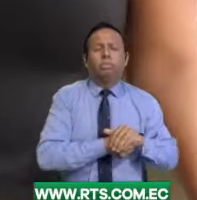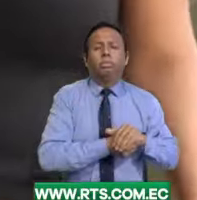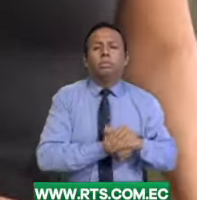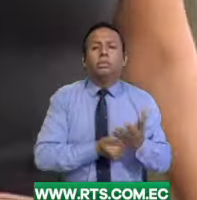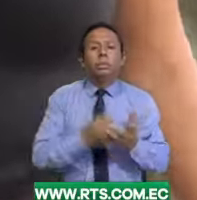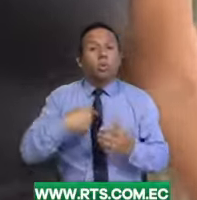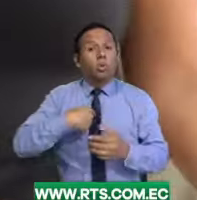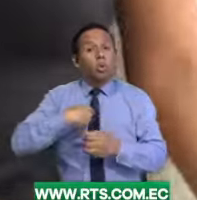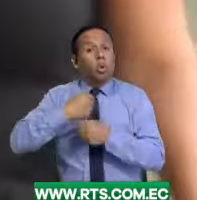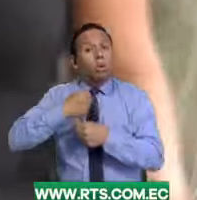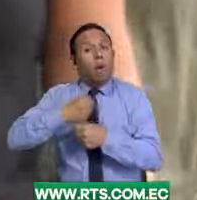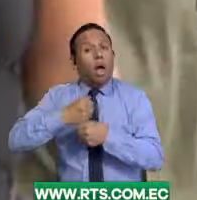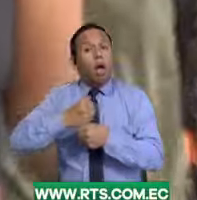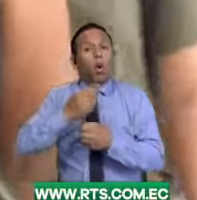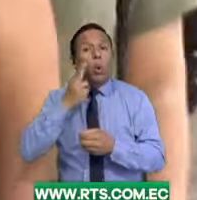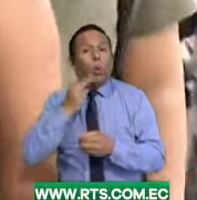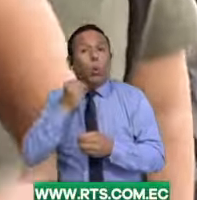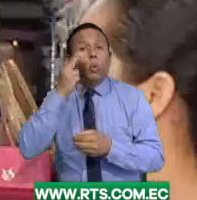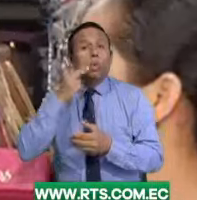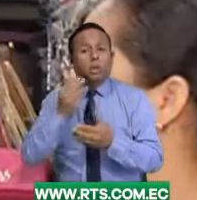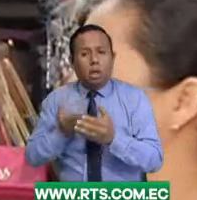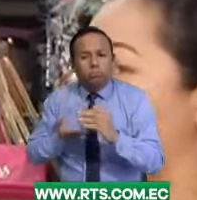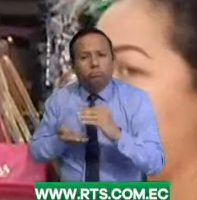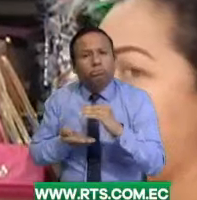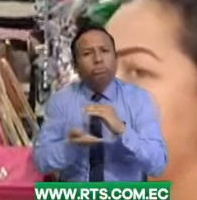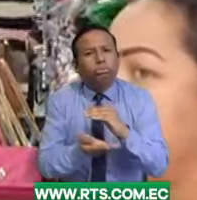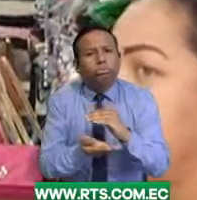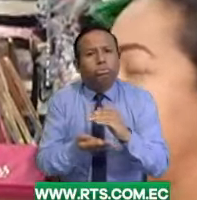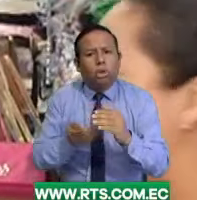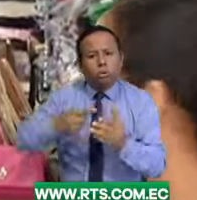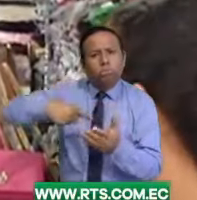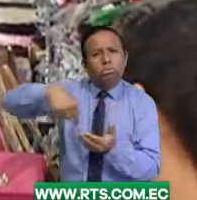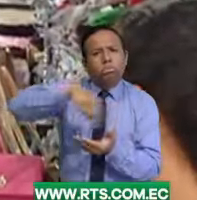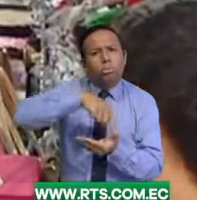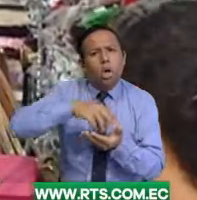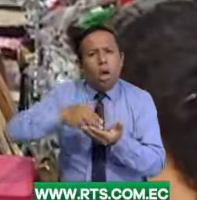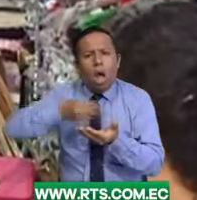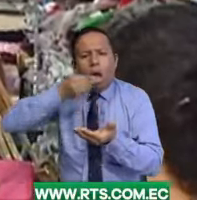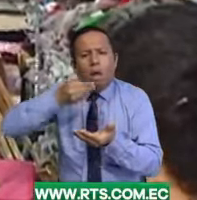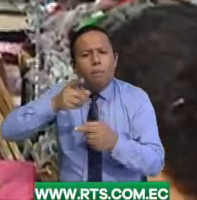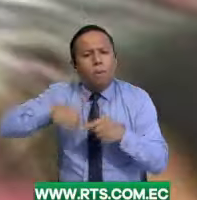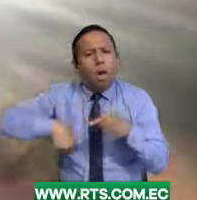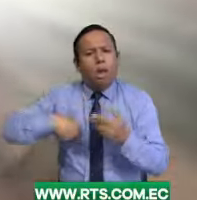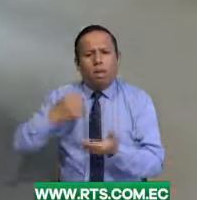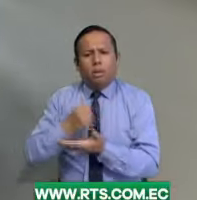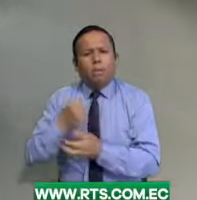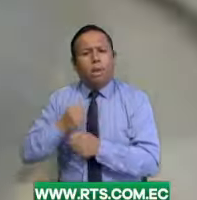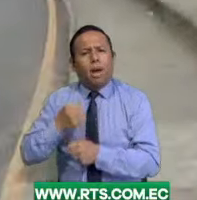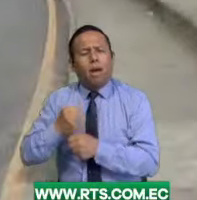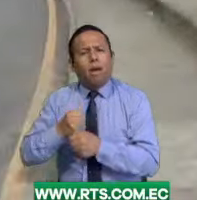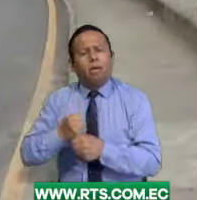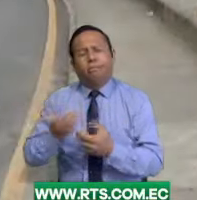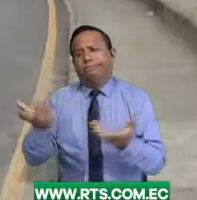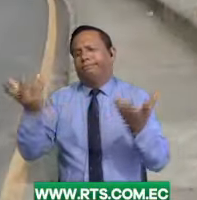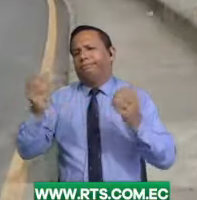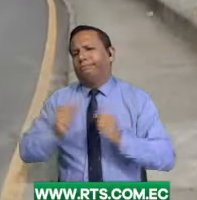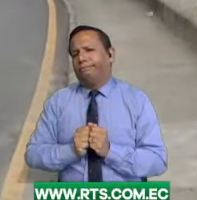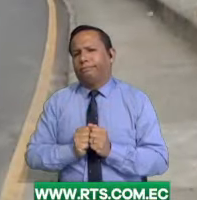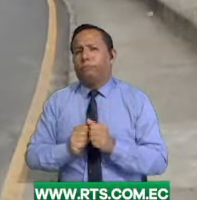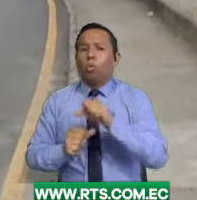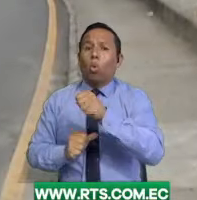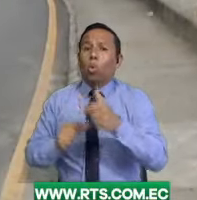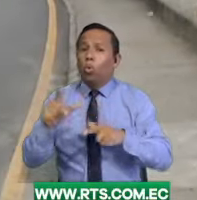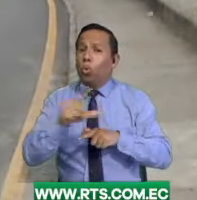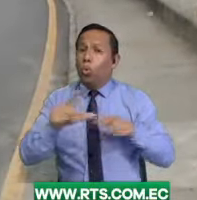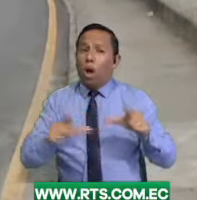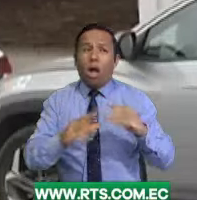yo soy pastelera, entonces no puedo hornear, no puedo hacer tortas y es una incomodidad para todos. En ciudadelas como